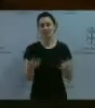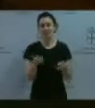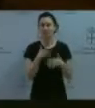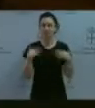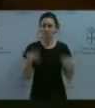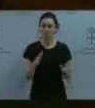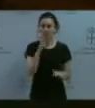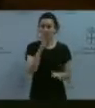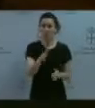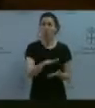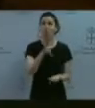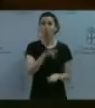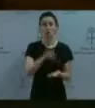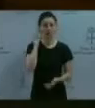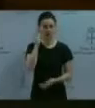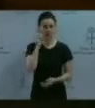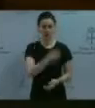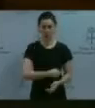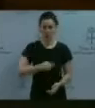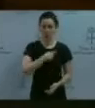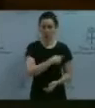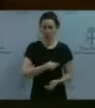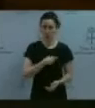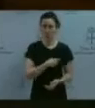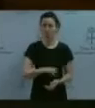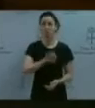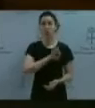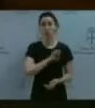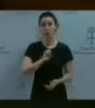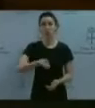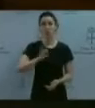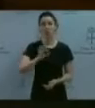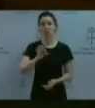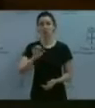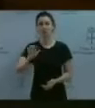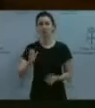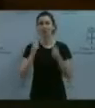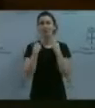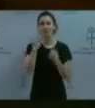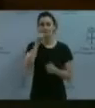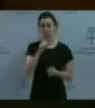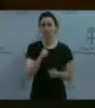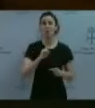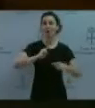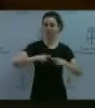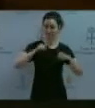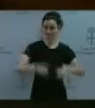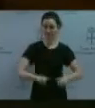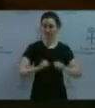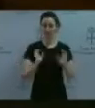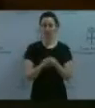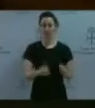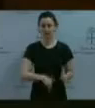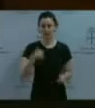comisión don Joan José Sánchez Vicente, diputado que fue de esta Junta General y ponente de la Ley de Uso y Promoción del Bable